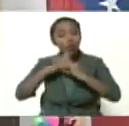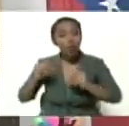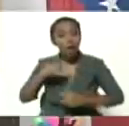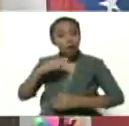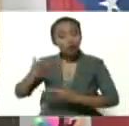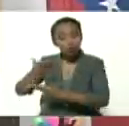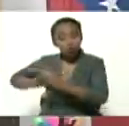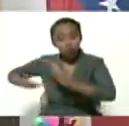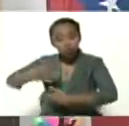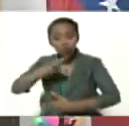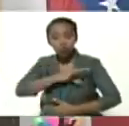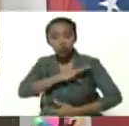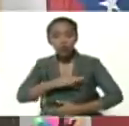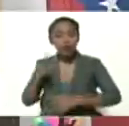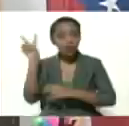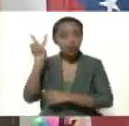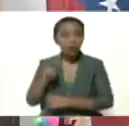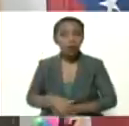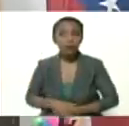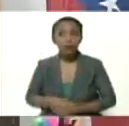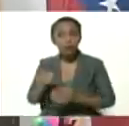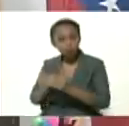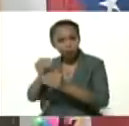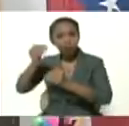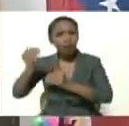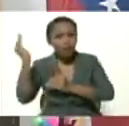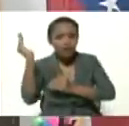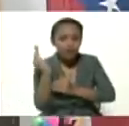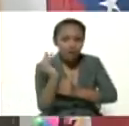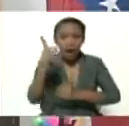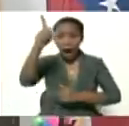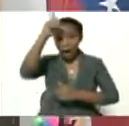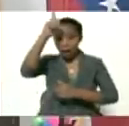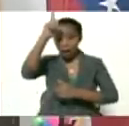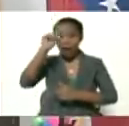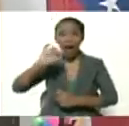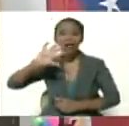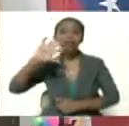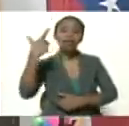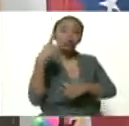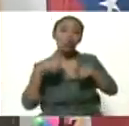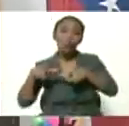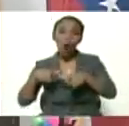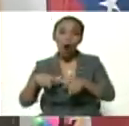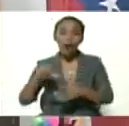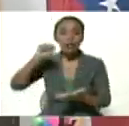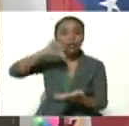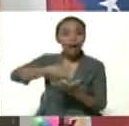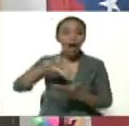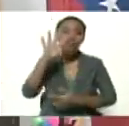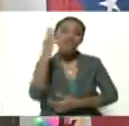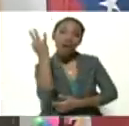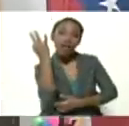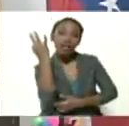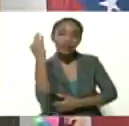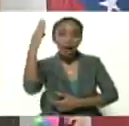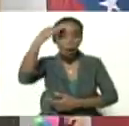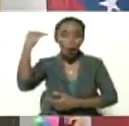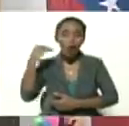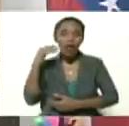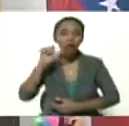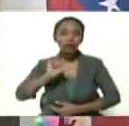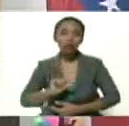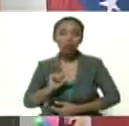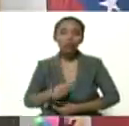venezolana. Después viene Alemania, ya pasó al quinto lugar, Irán, Francia, Corea del Sur,